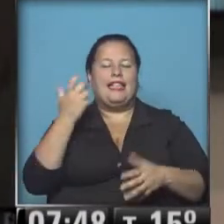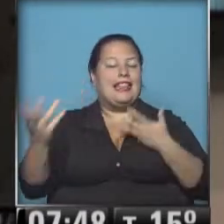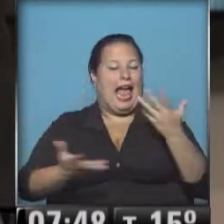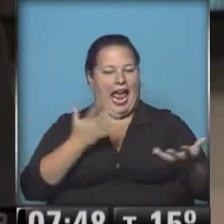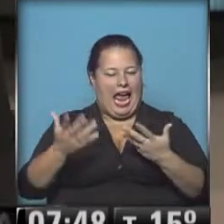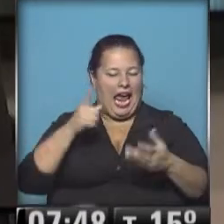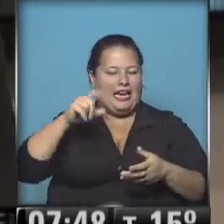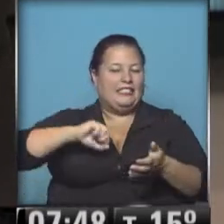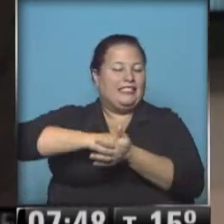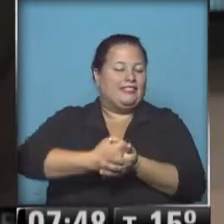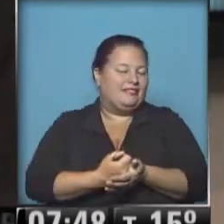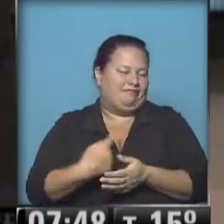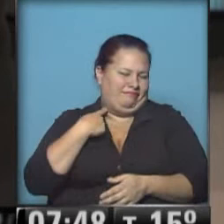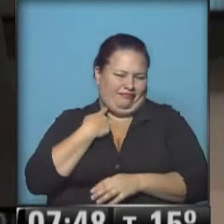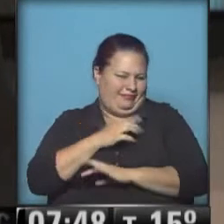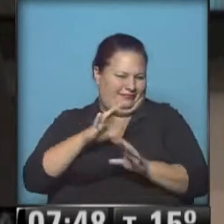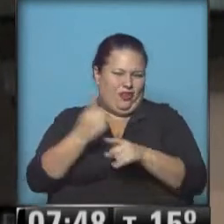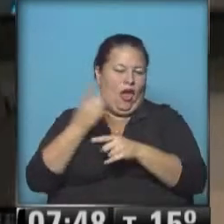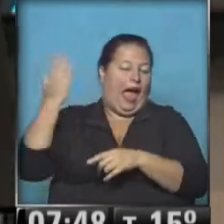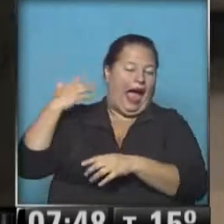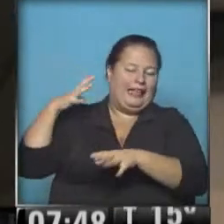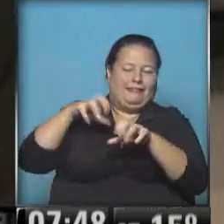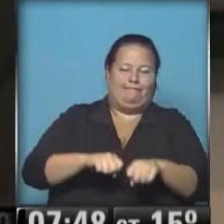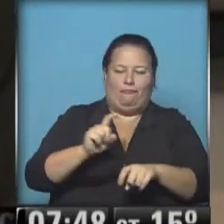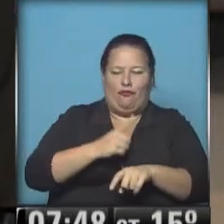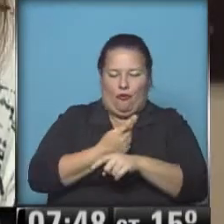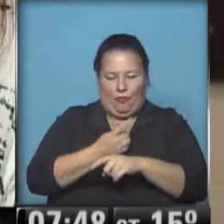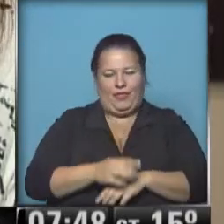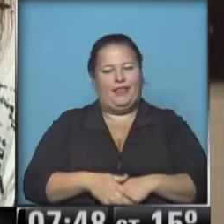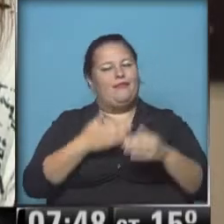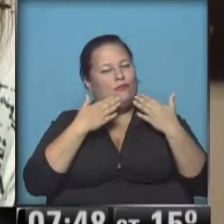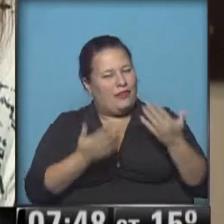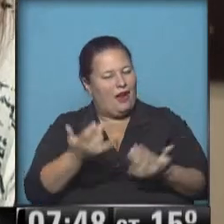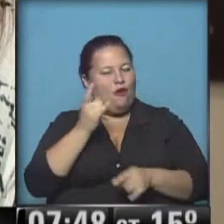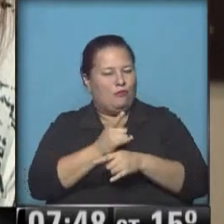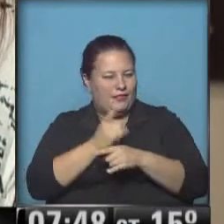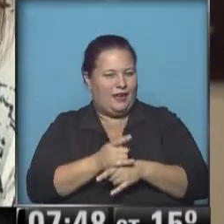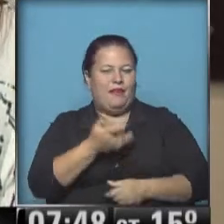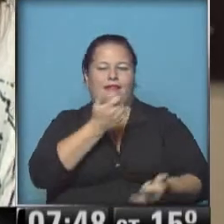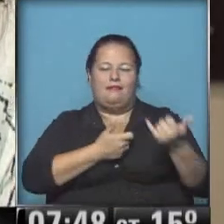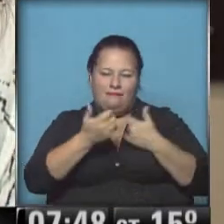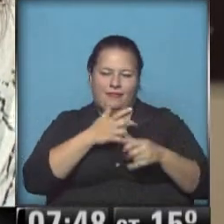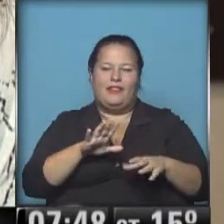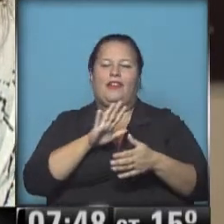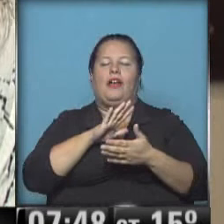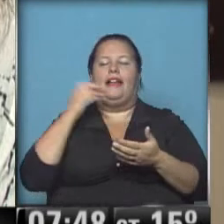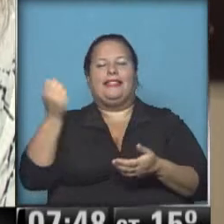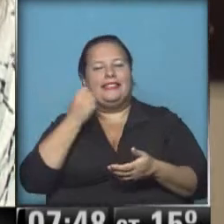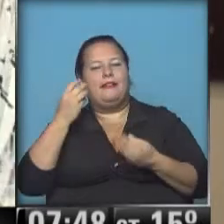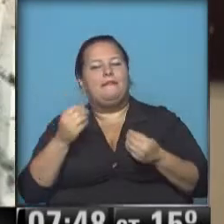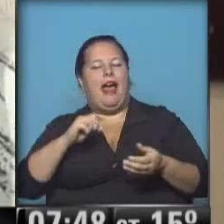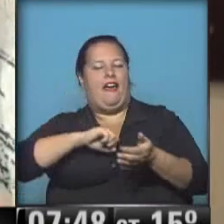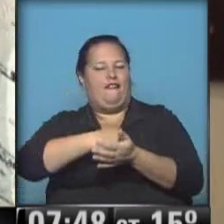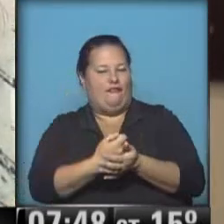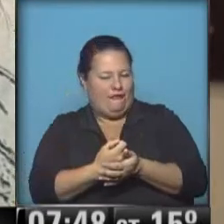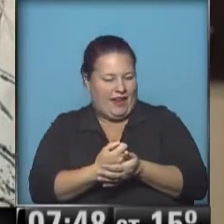de frenar algo que ya no pudo parar en su móvil de la torre gracias como siempre él nos dice nuevos intentos por frenar